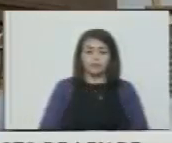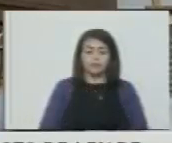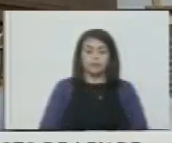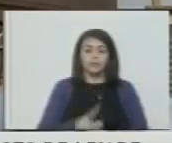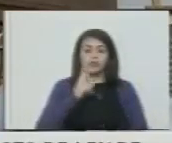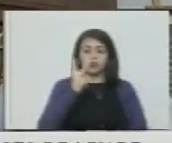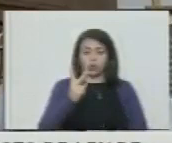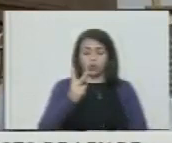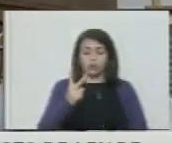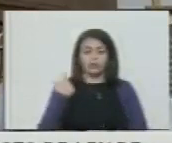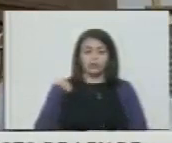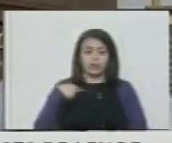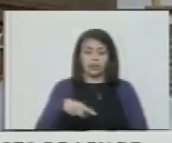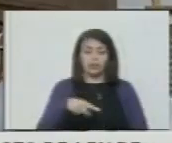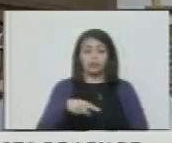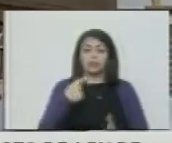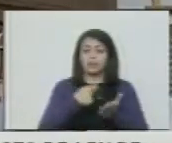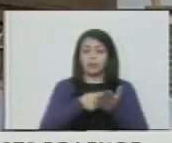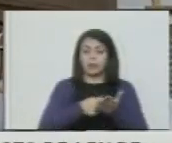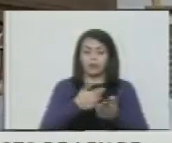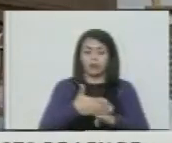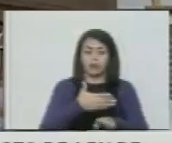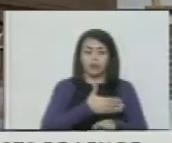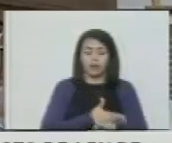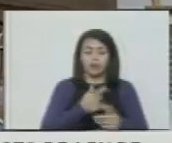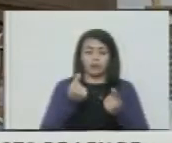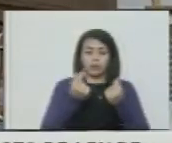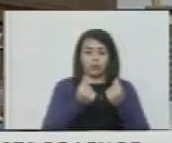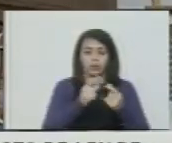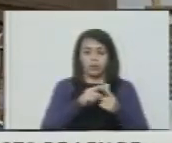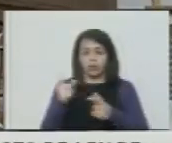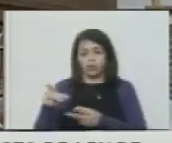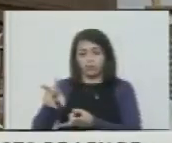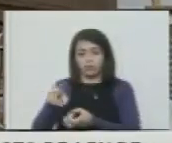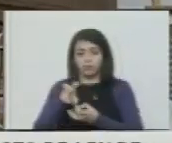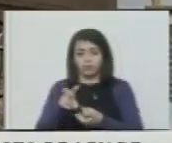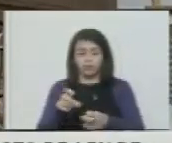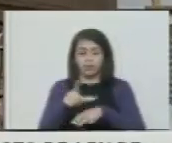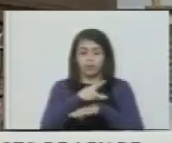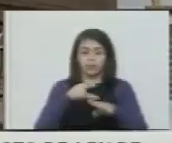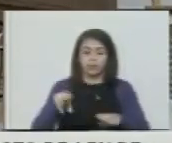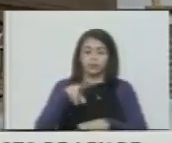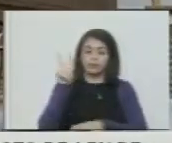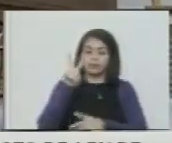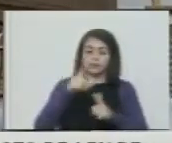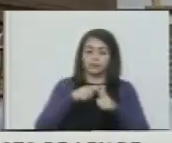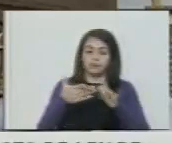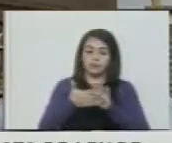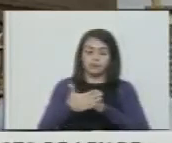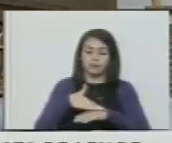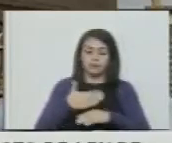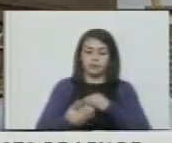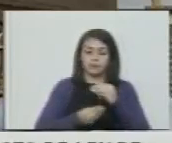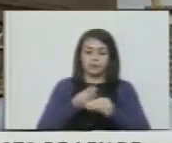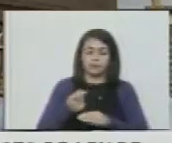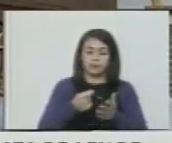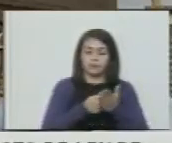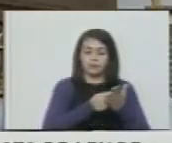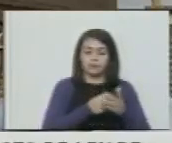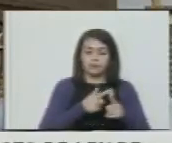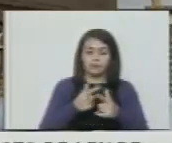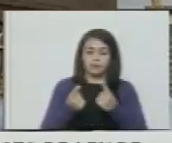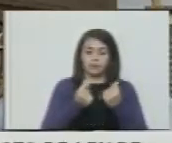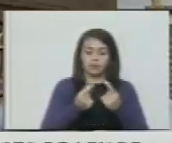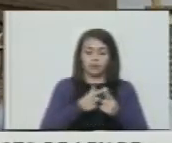corresponda. 2. Tener un capital pagado mínimo en bolívares o en tributos del Estado venezolano indexados